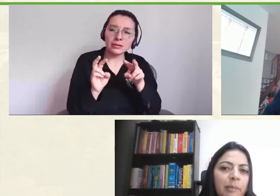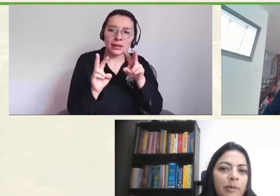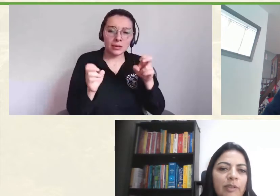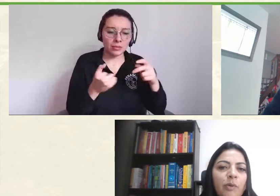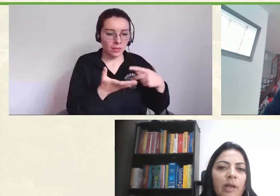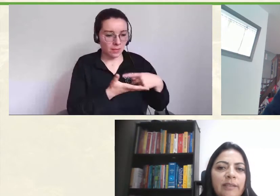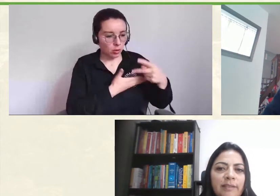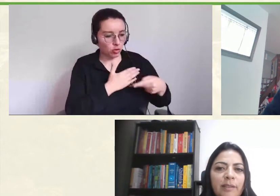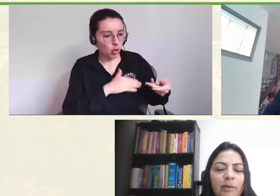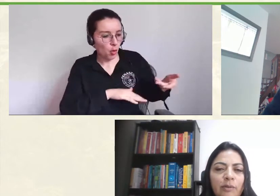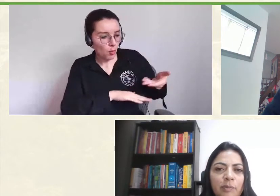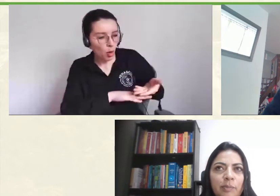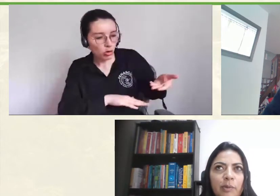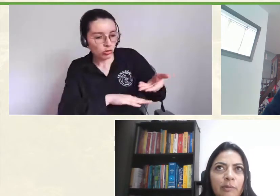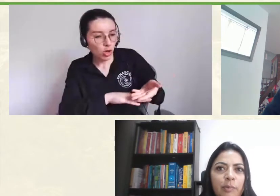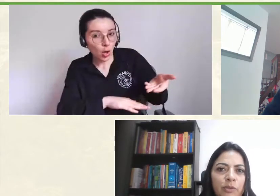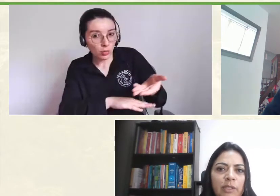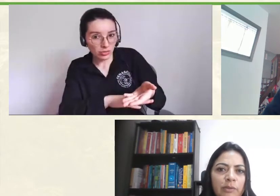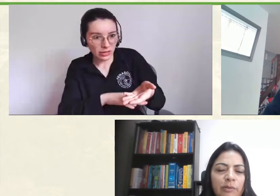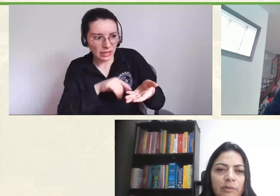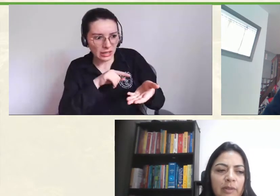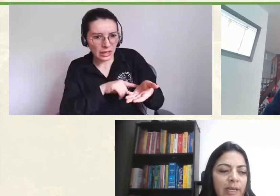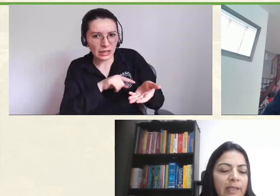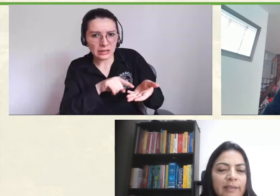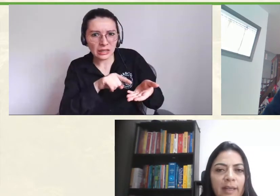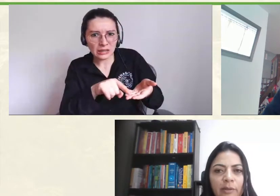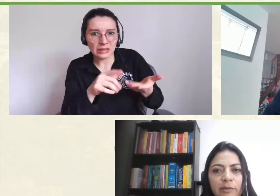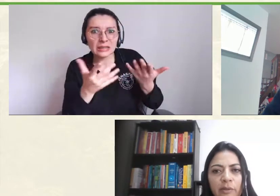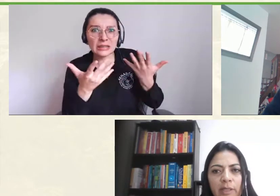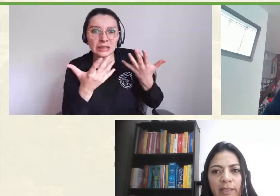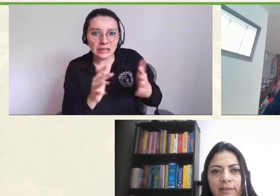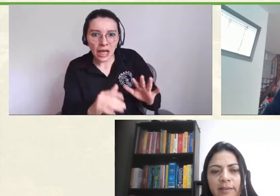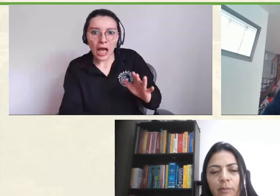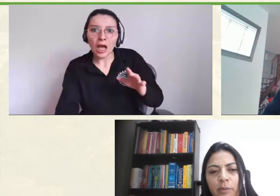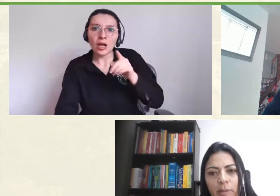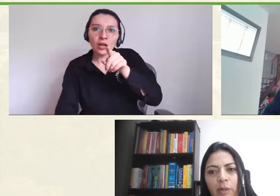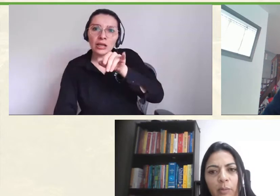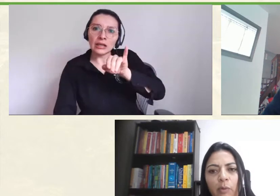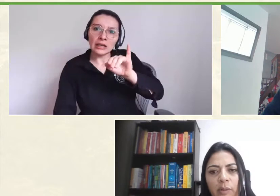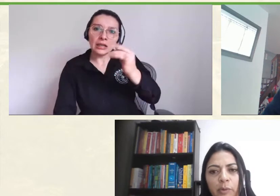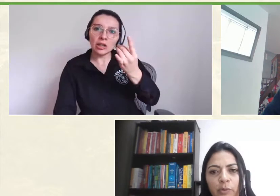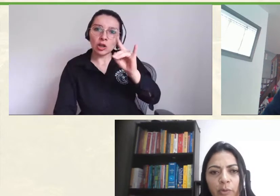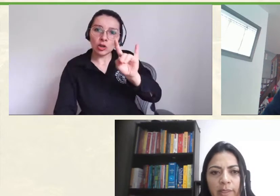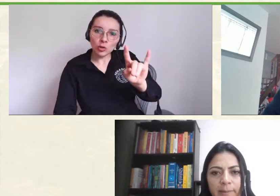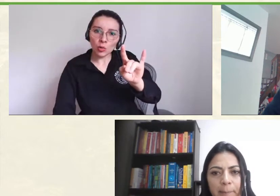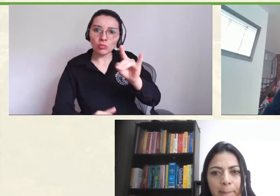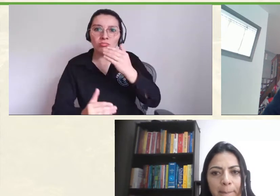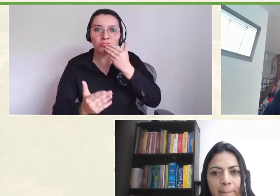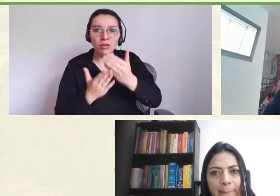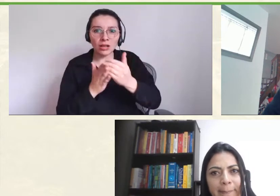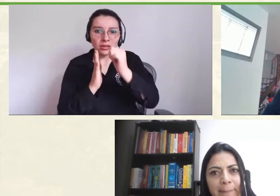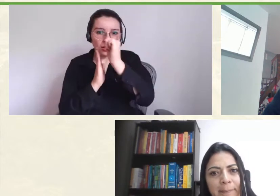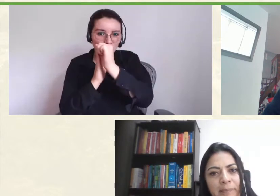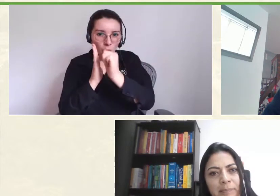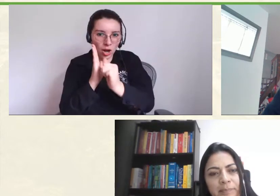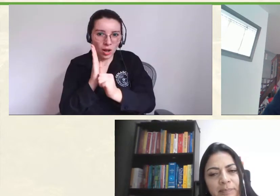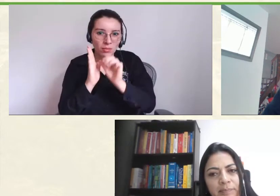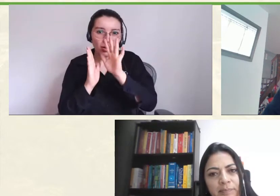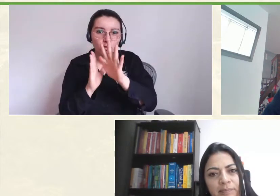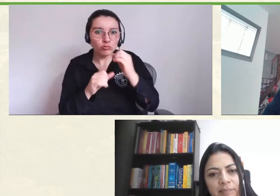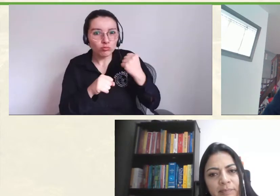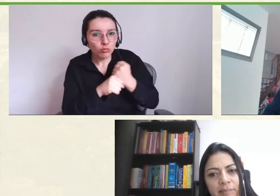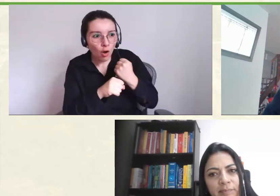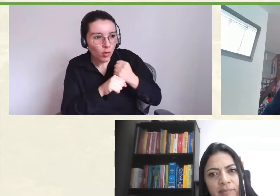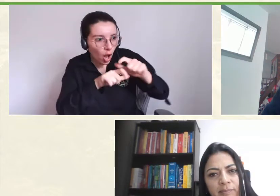unos ejemplos de cuáles han sido los proyectos realizados gracias a un programa como Obra por tu Lugar. Pues tenemos un